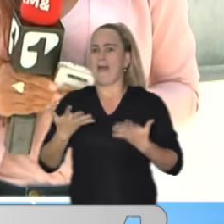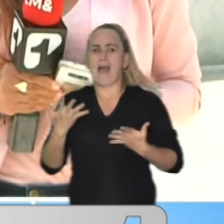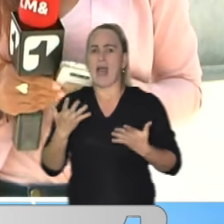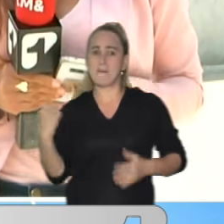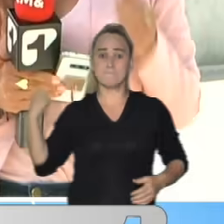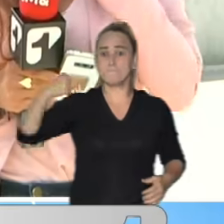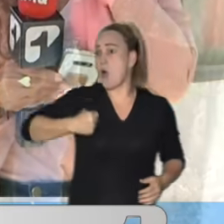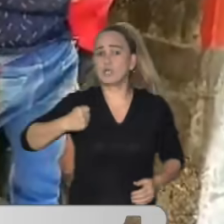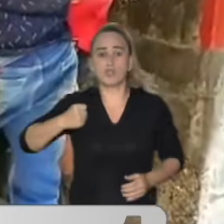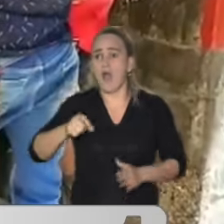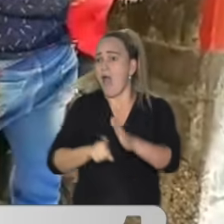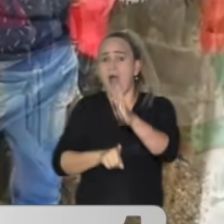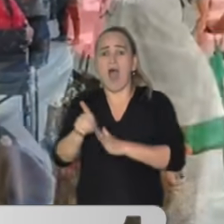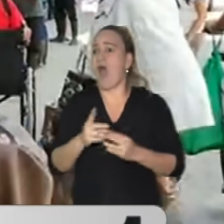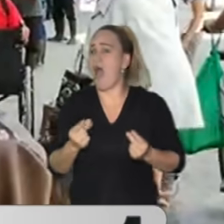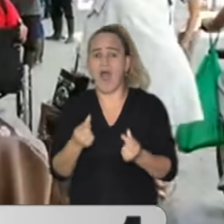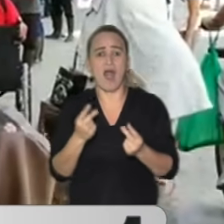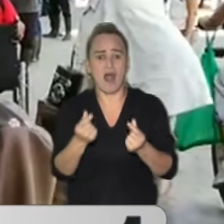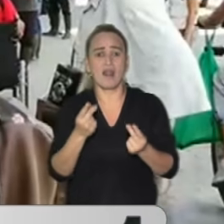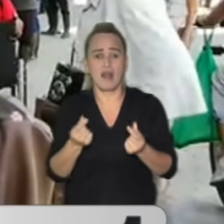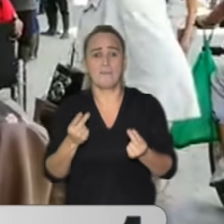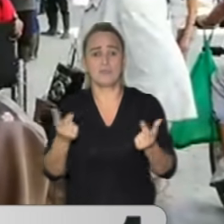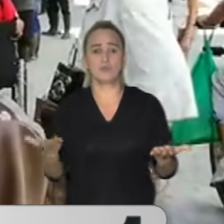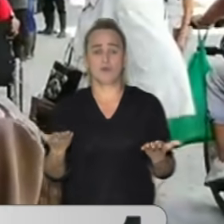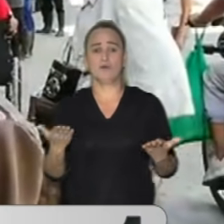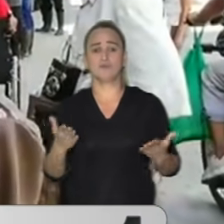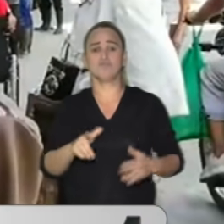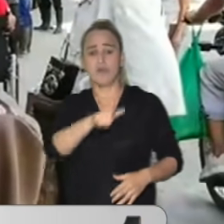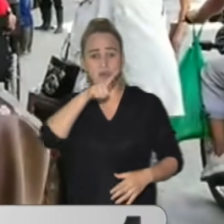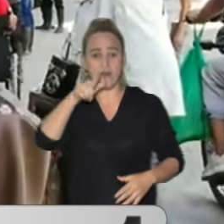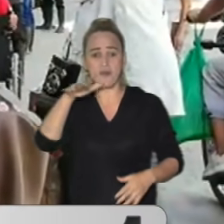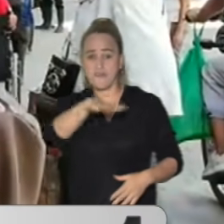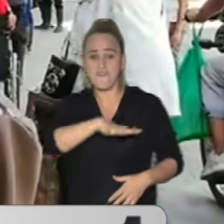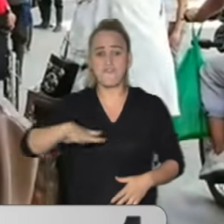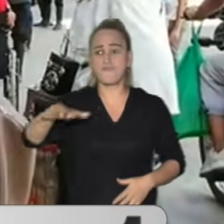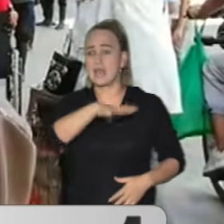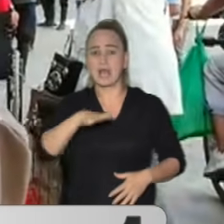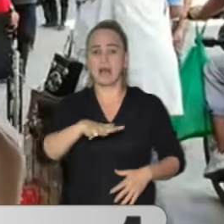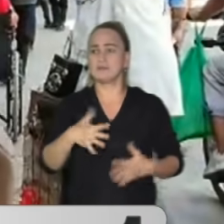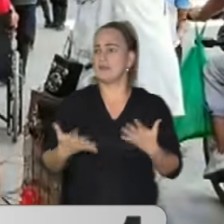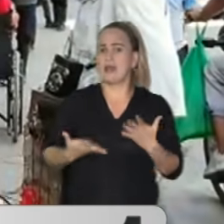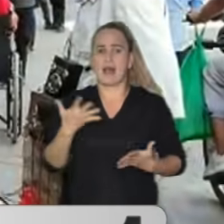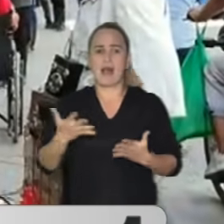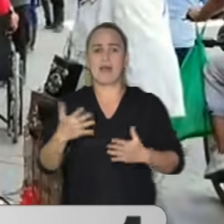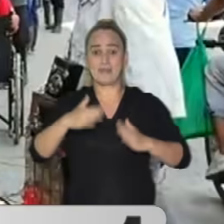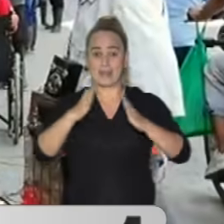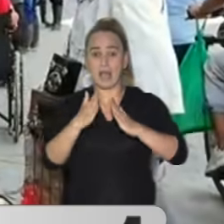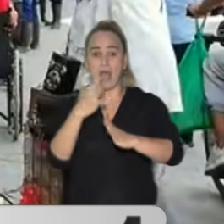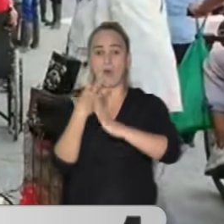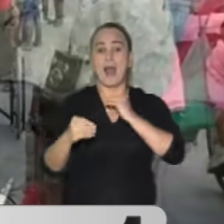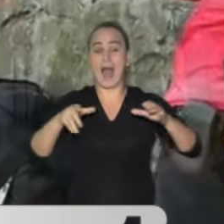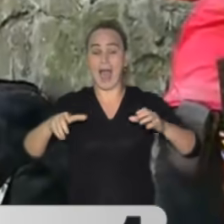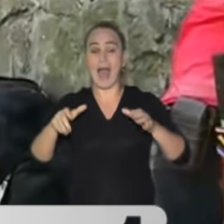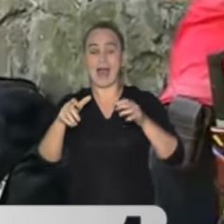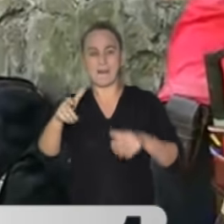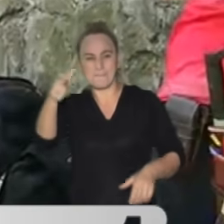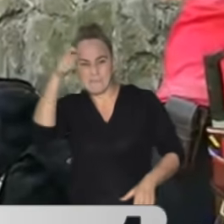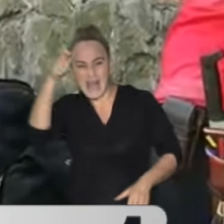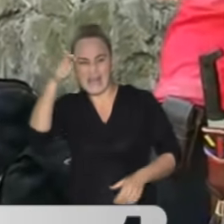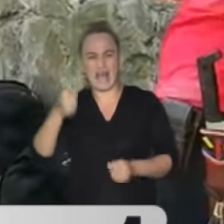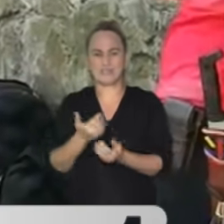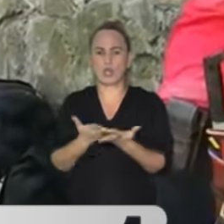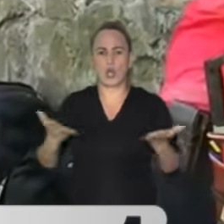sus maletas, con lo poco que pueden sacar de sus territorios, de sus parcelas, abandonando sus casas y también los animales, y no